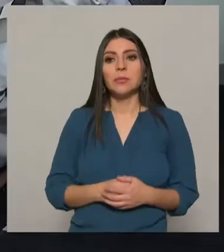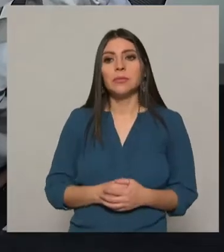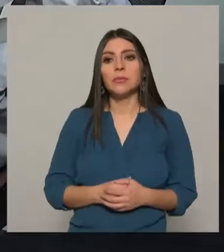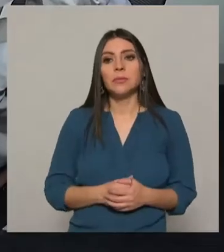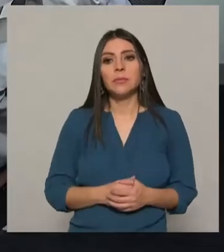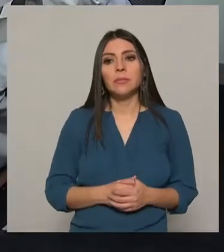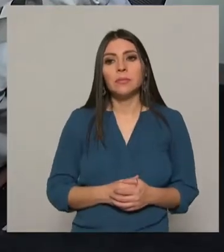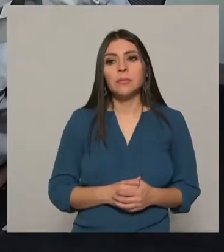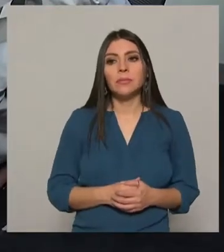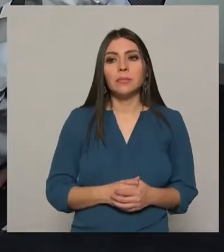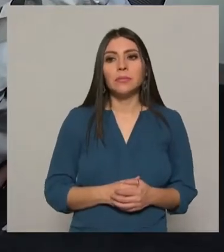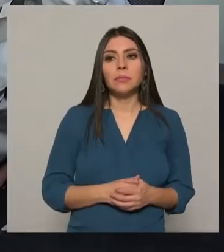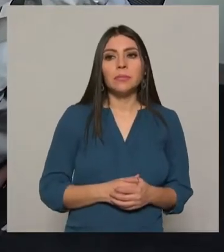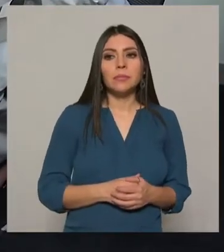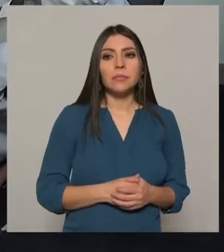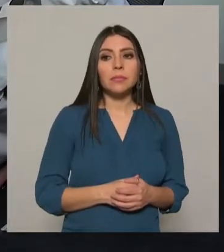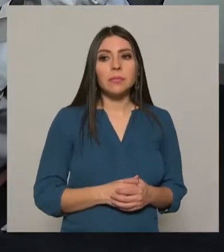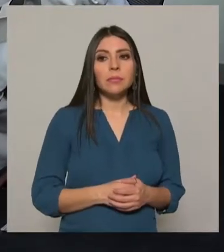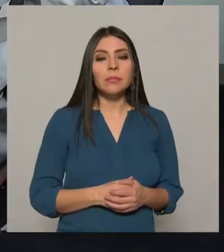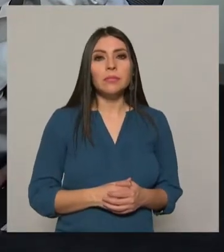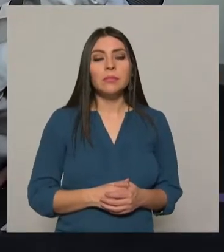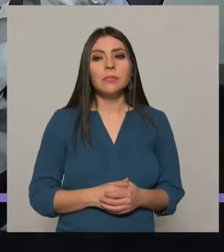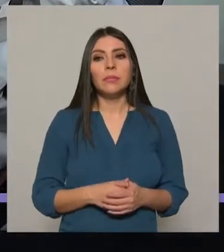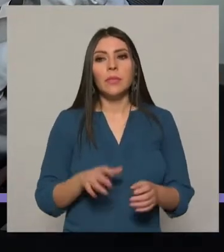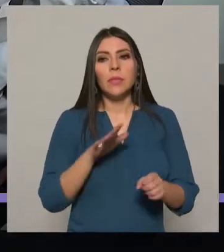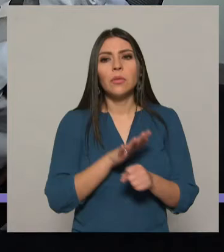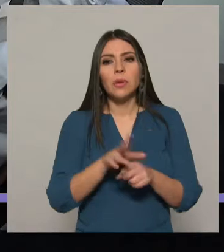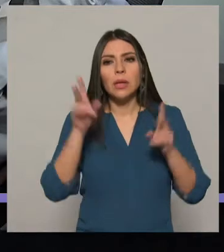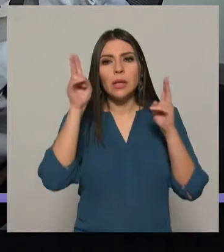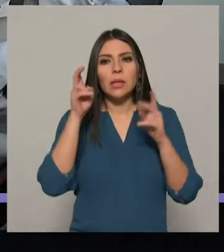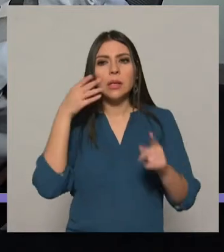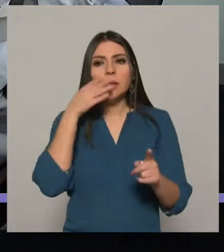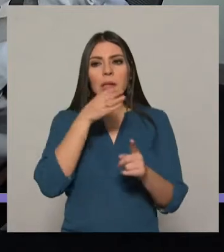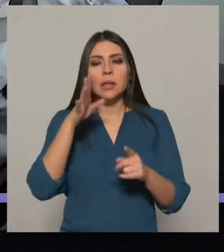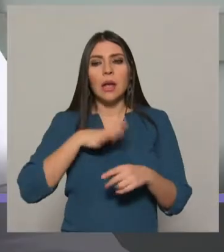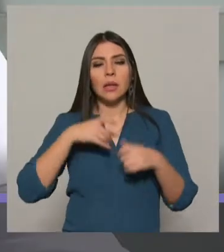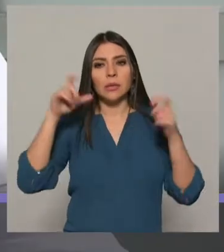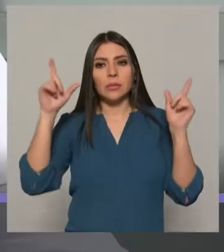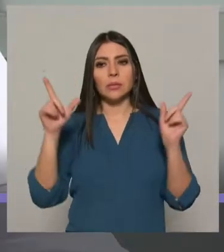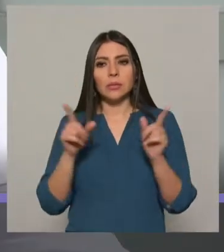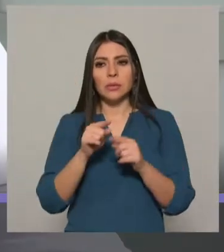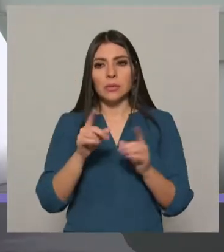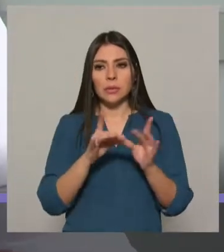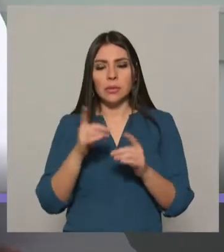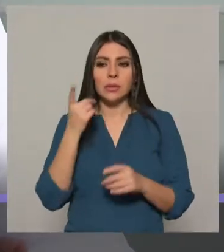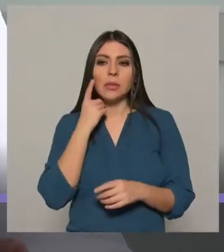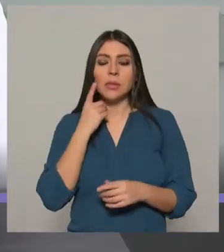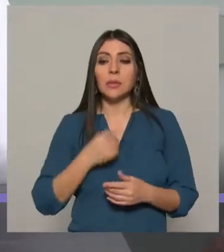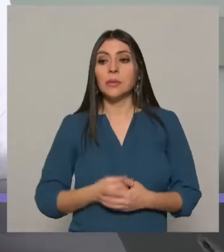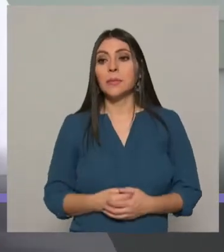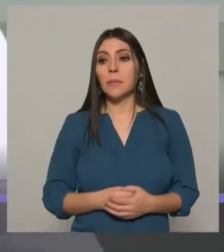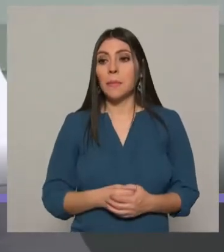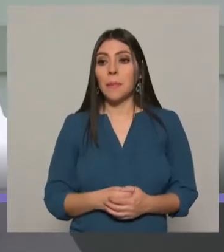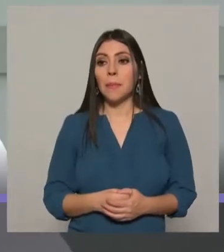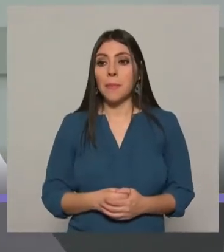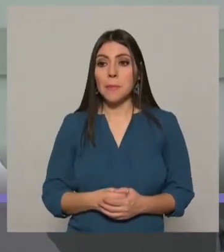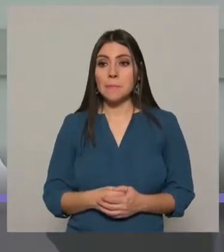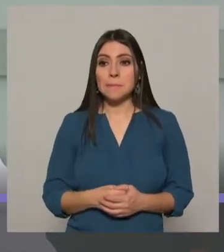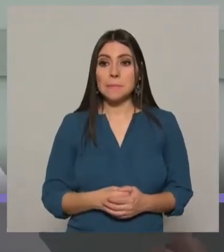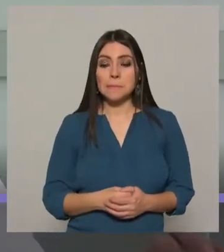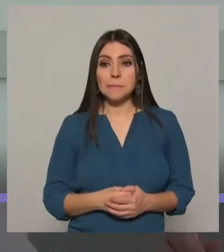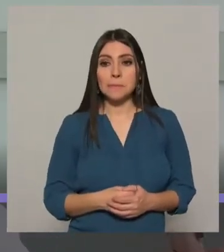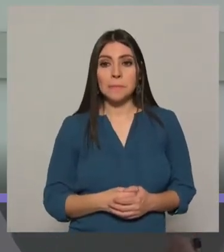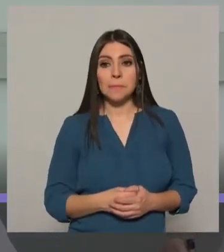rubros específicamente existen estos recortes que menciona el diputado Barrera? Mira, a mí me parece que tendría que puntualizar, en principio, no hay